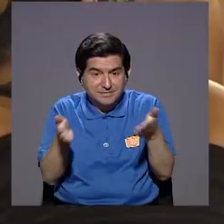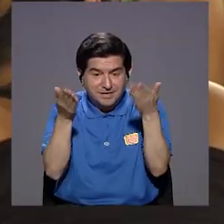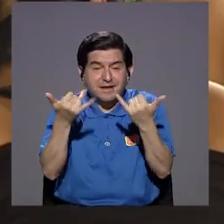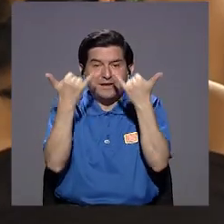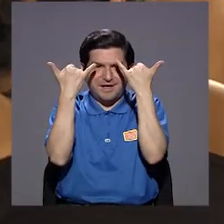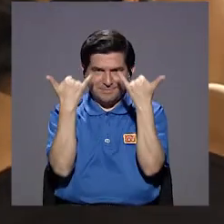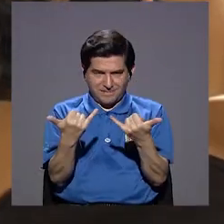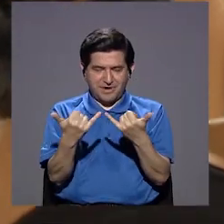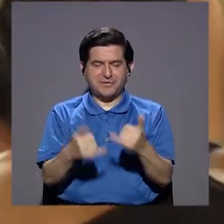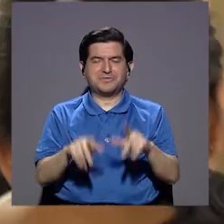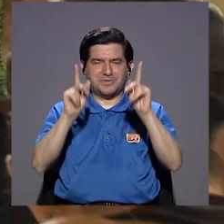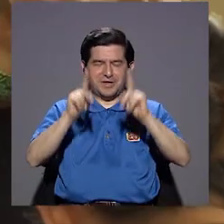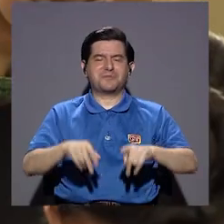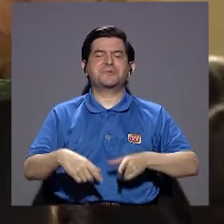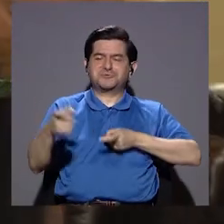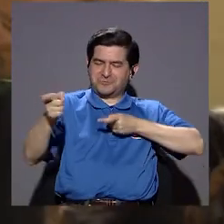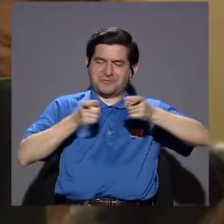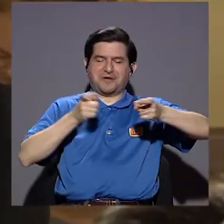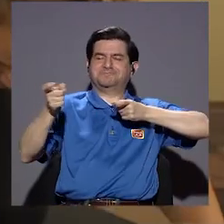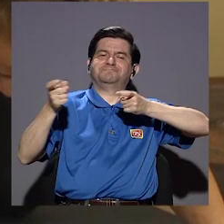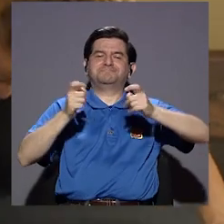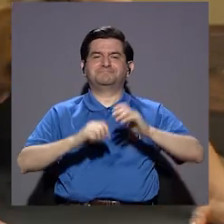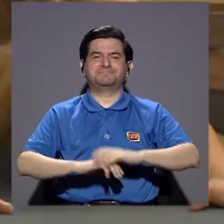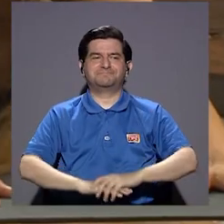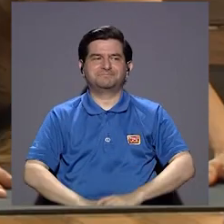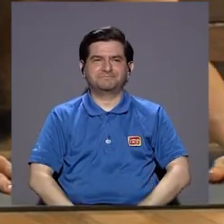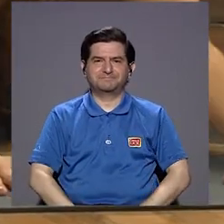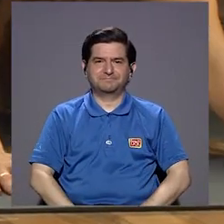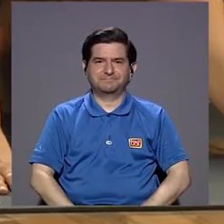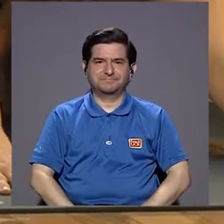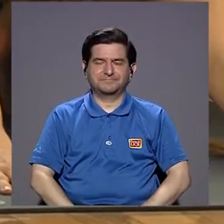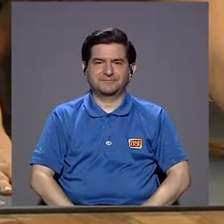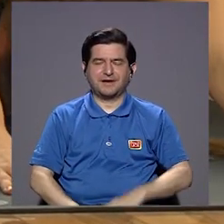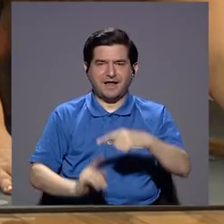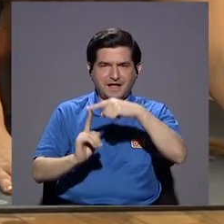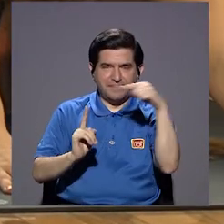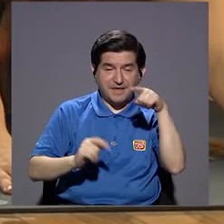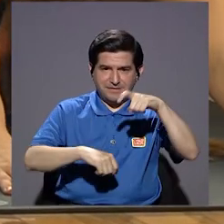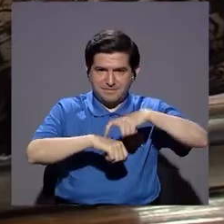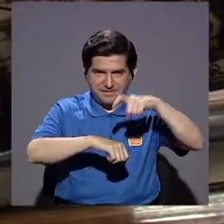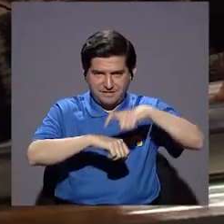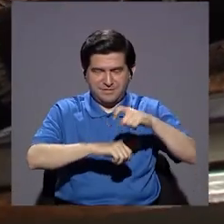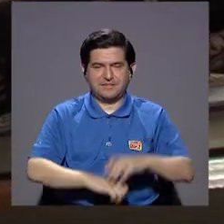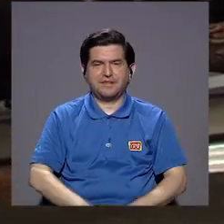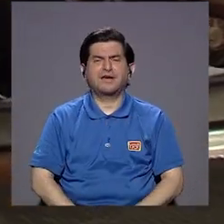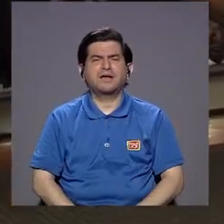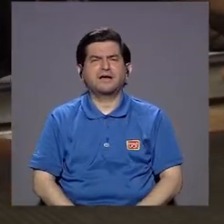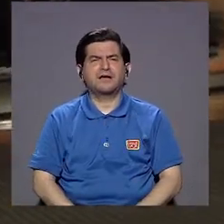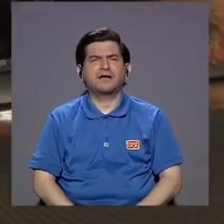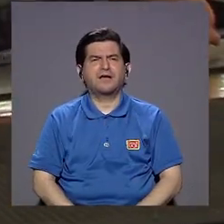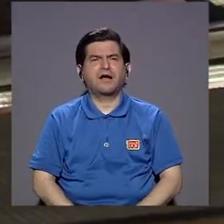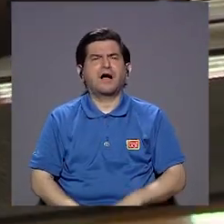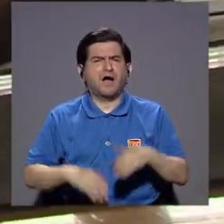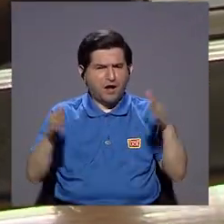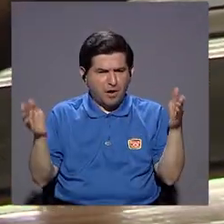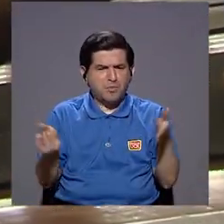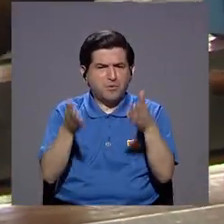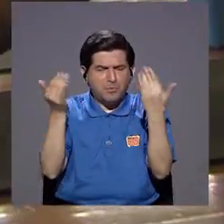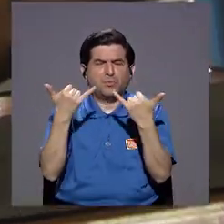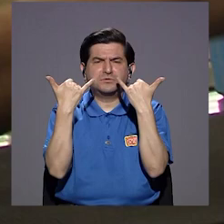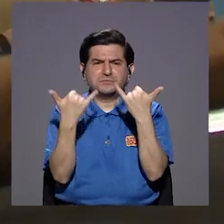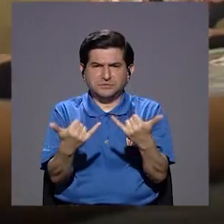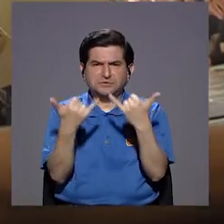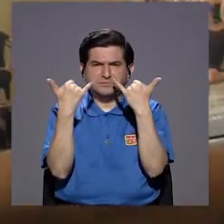llega a lograrlo. Uh-huh. Entonces, a partir de eso, hay una